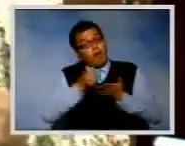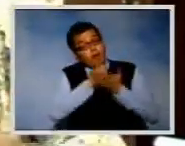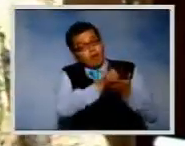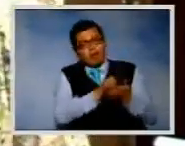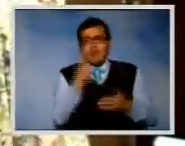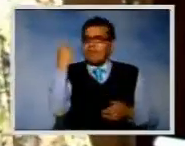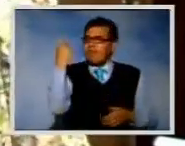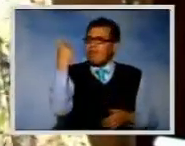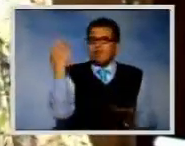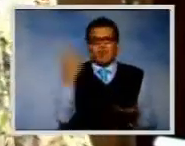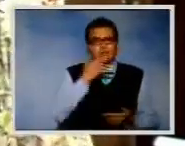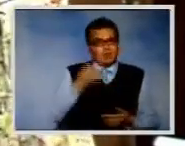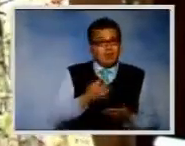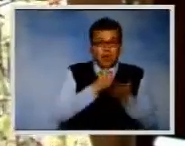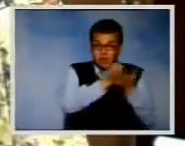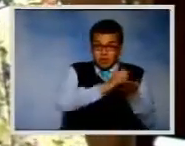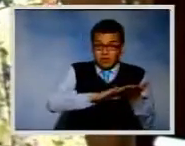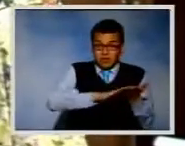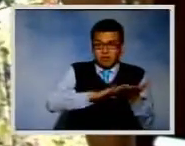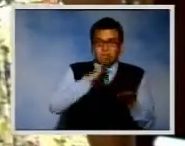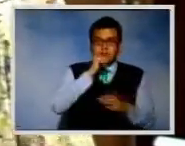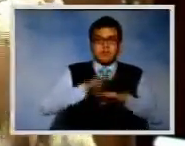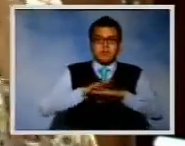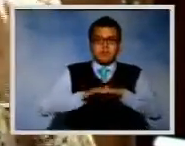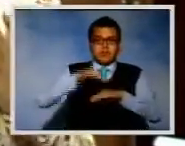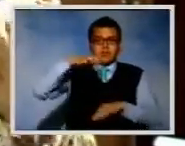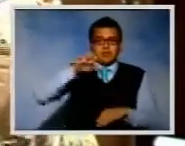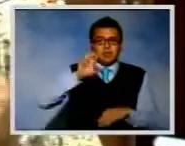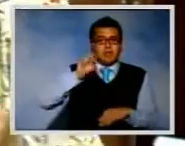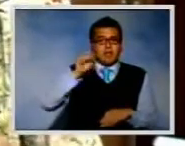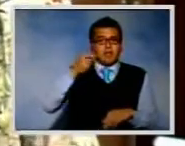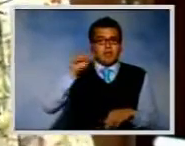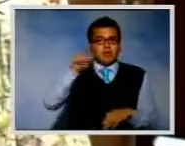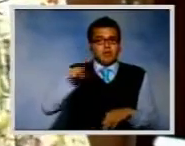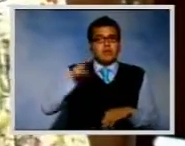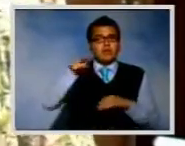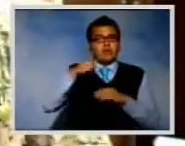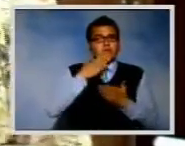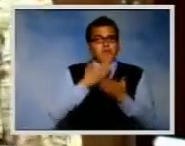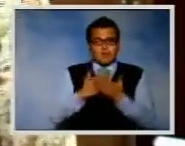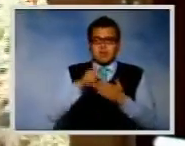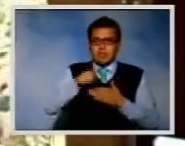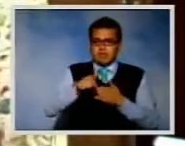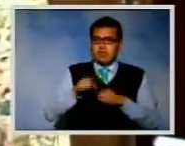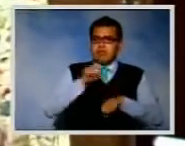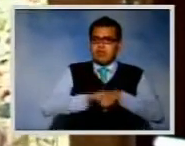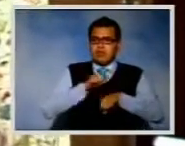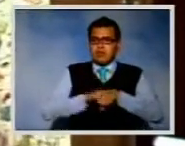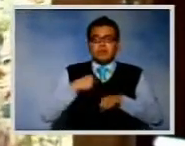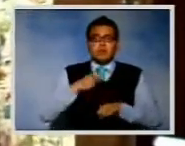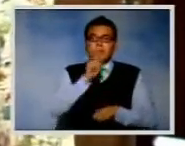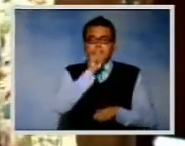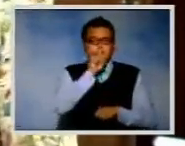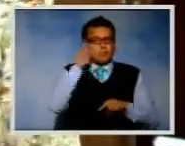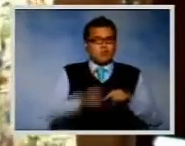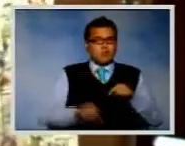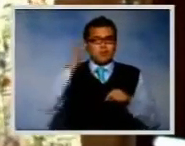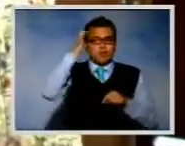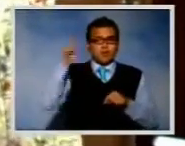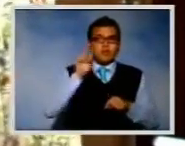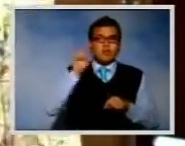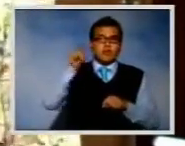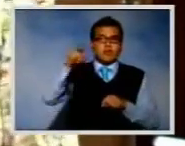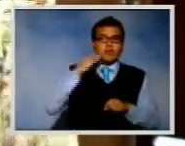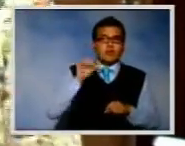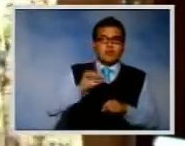mucho. Señor presidente, doctor Penagos, yo le agradezco a usted que me dé este espacio y no puedo quedarme callada porque he visto a estas